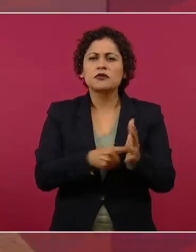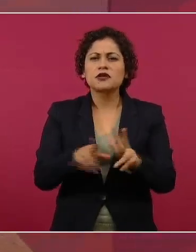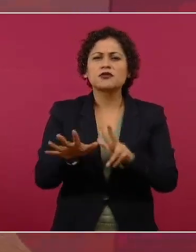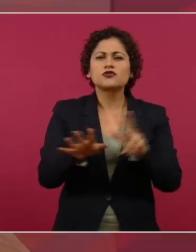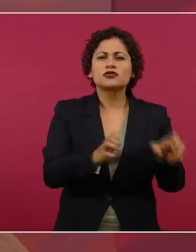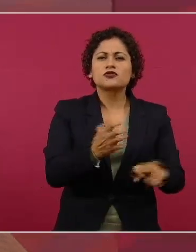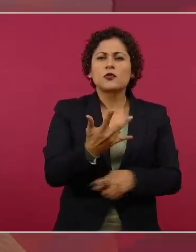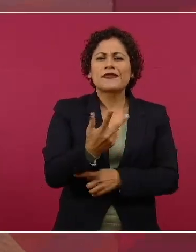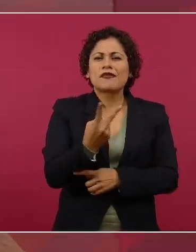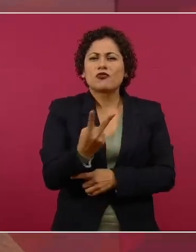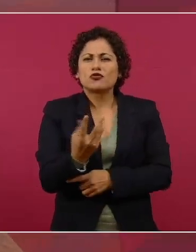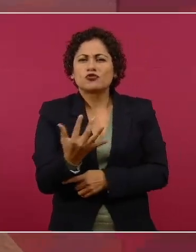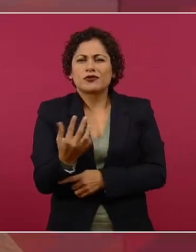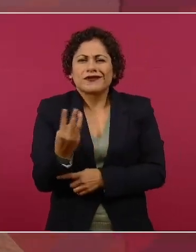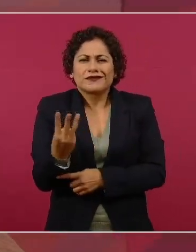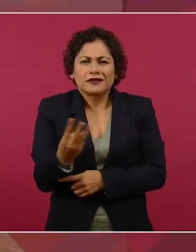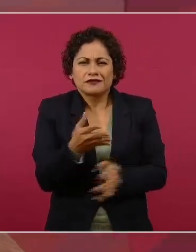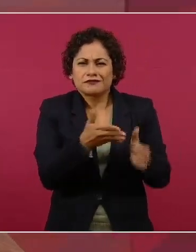1852-53.